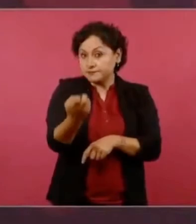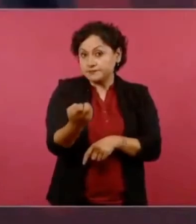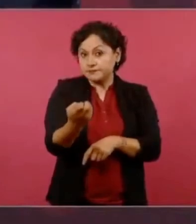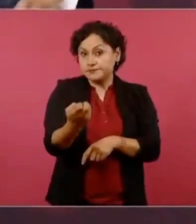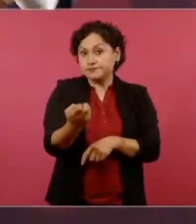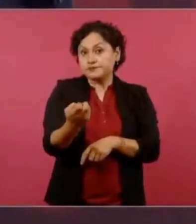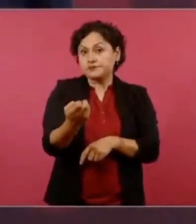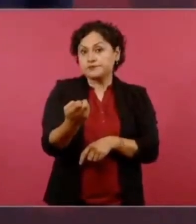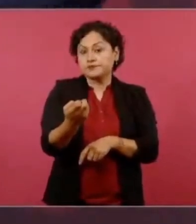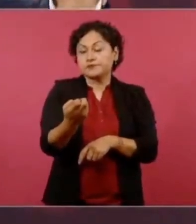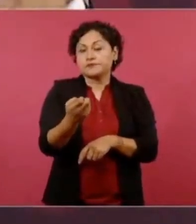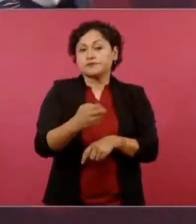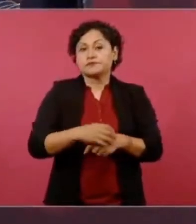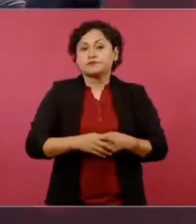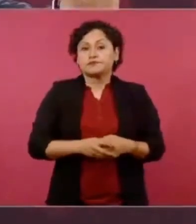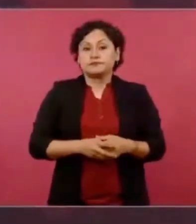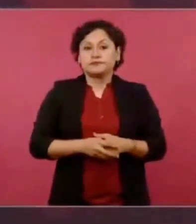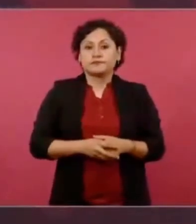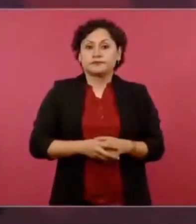por ese